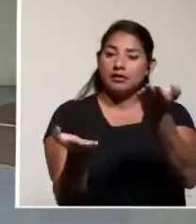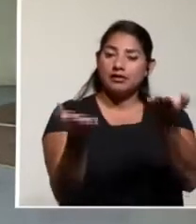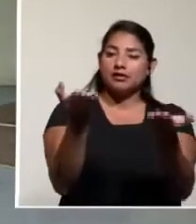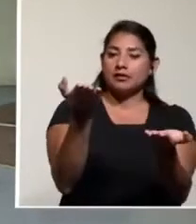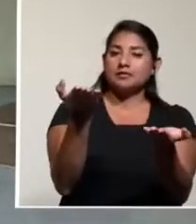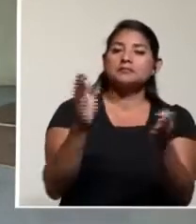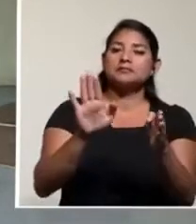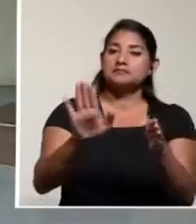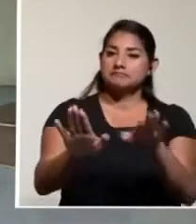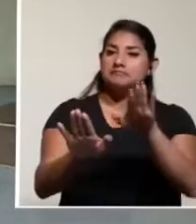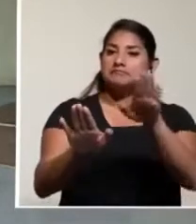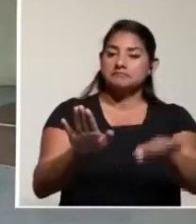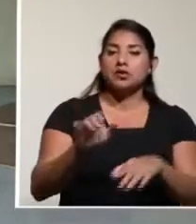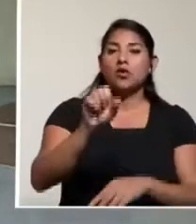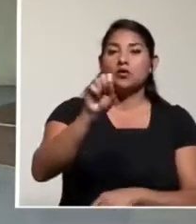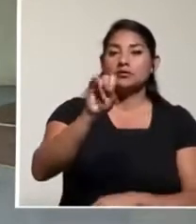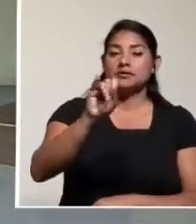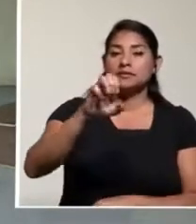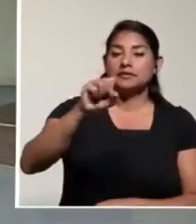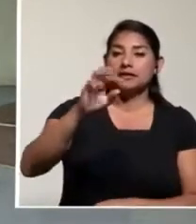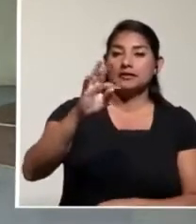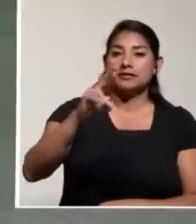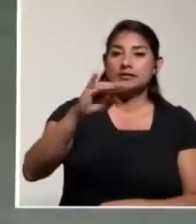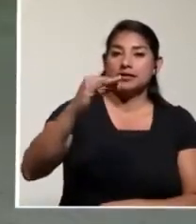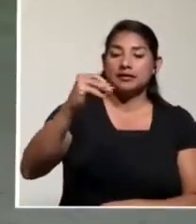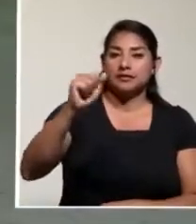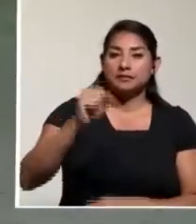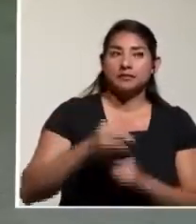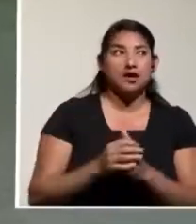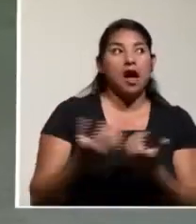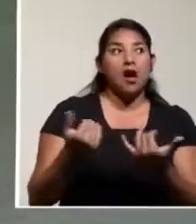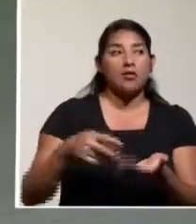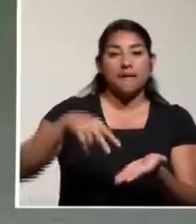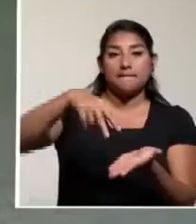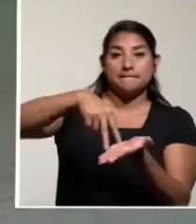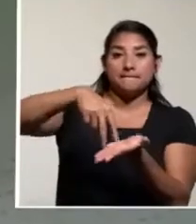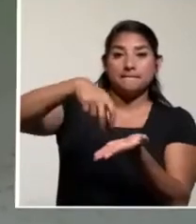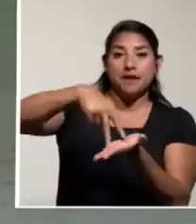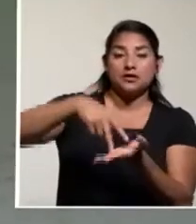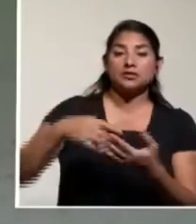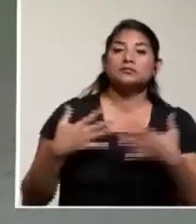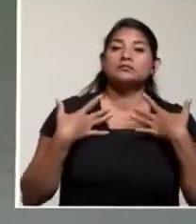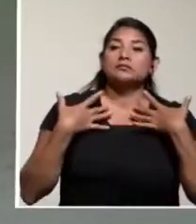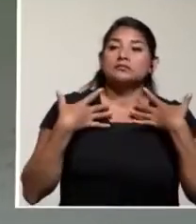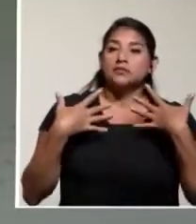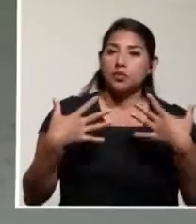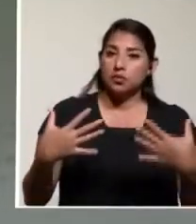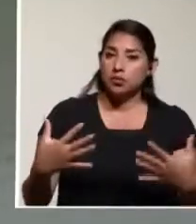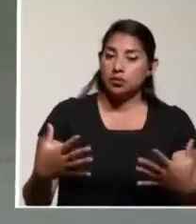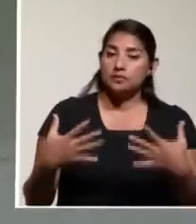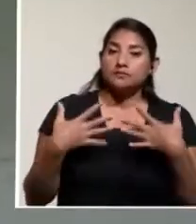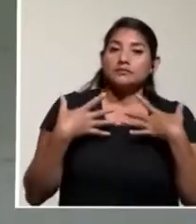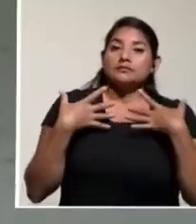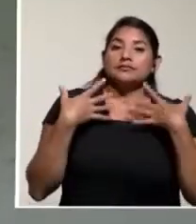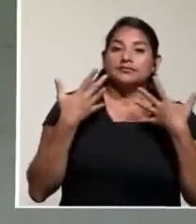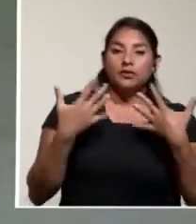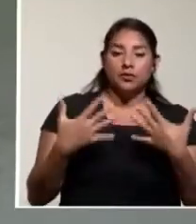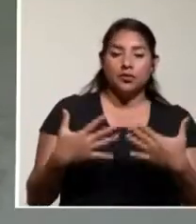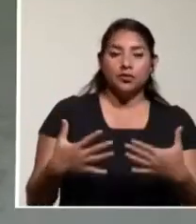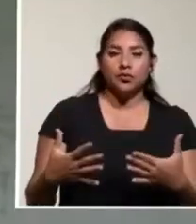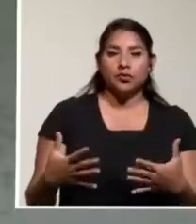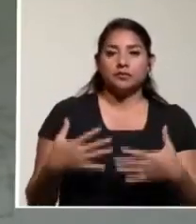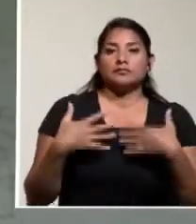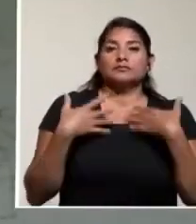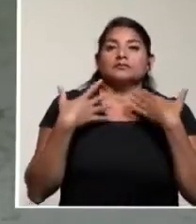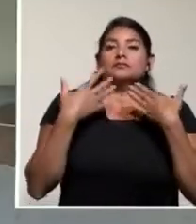simétricamente. Y ahora, marcho. Respiro. Arriba. Por